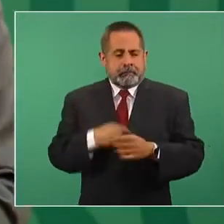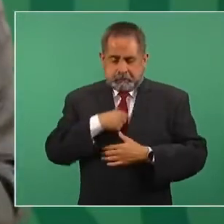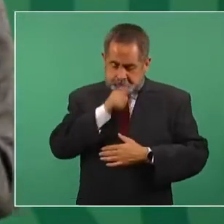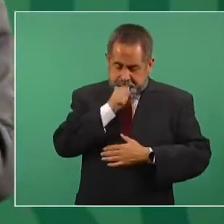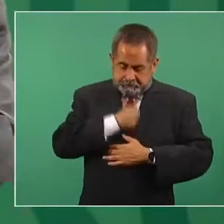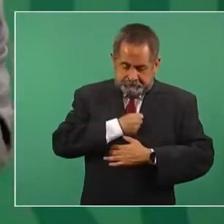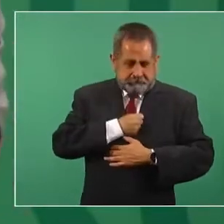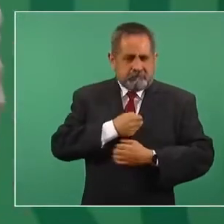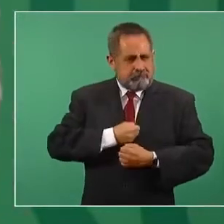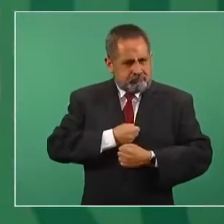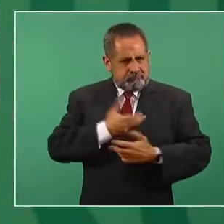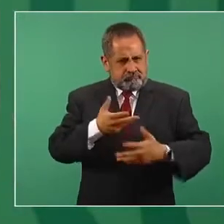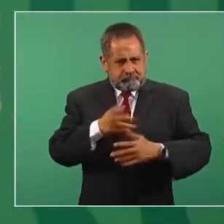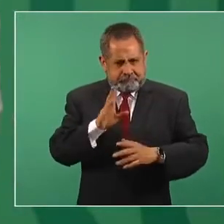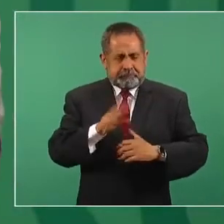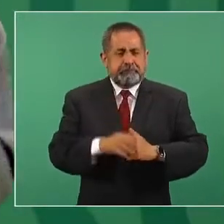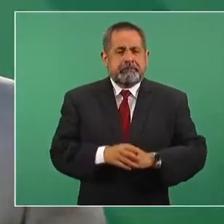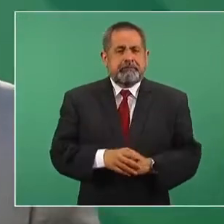pues